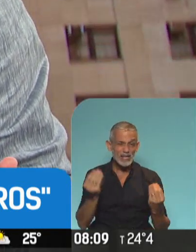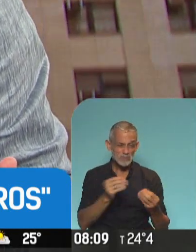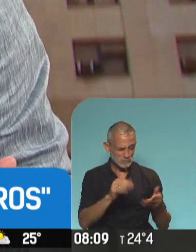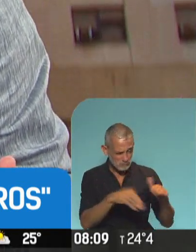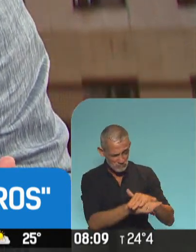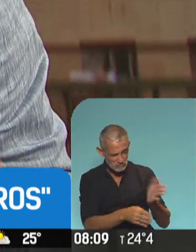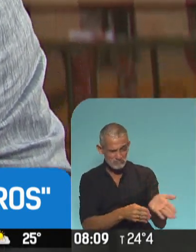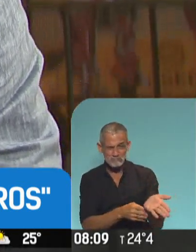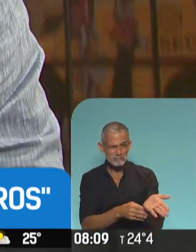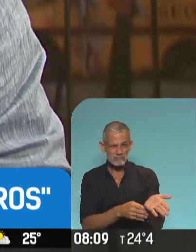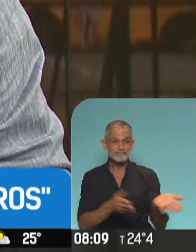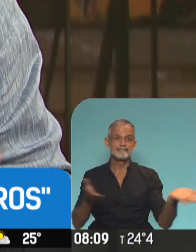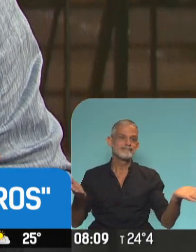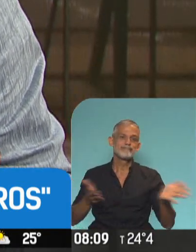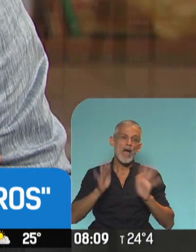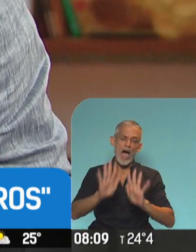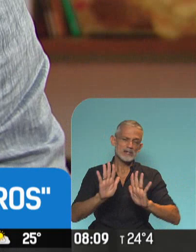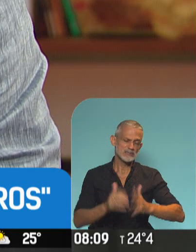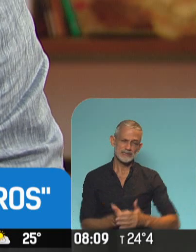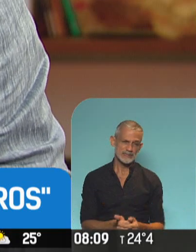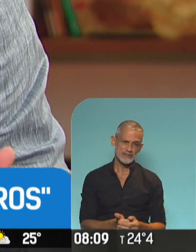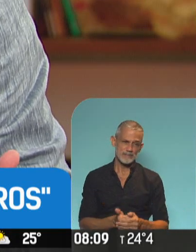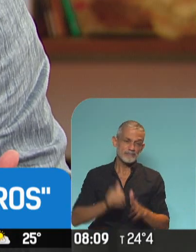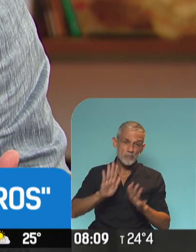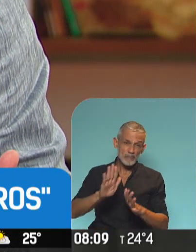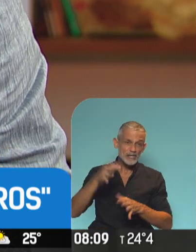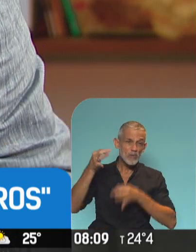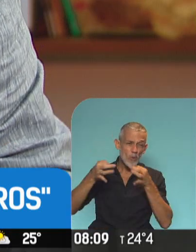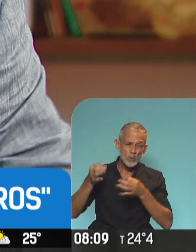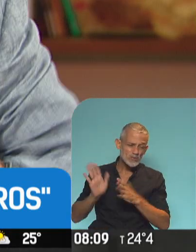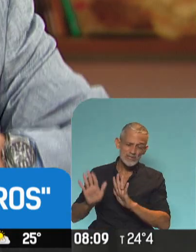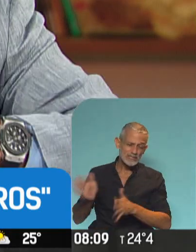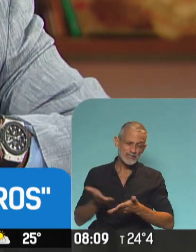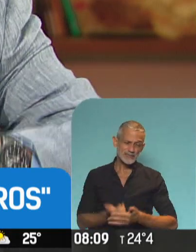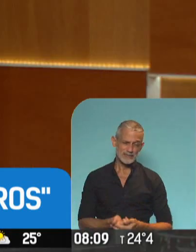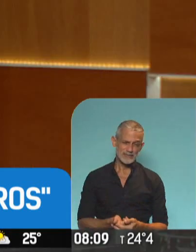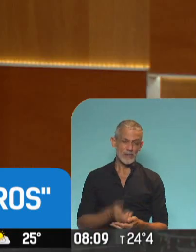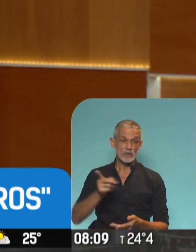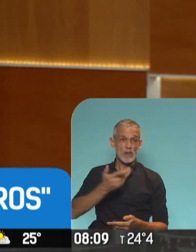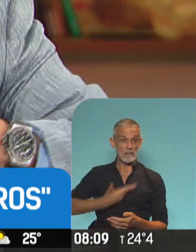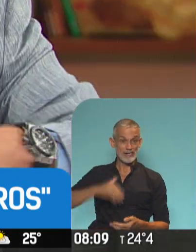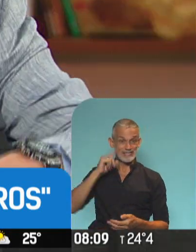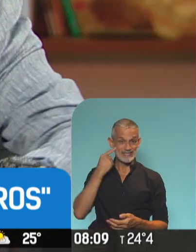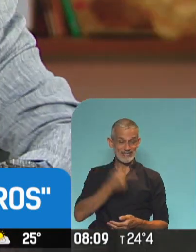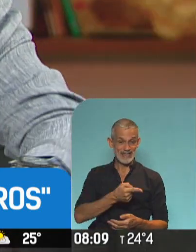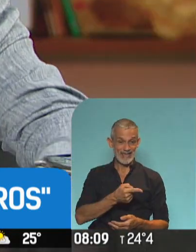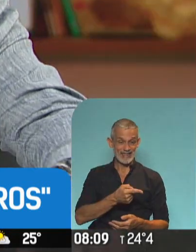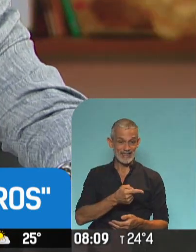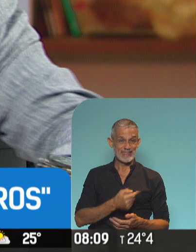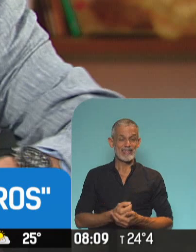mojado. O sea, es todo esto, es lo que va a pasar. Entonces, el presidente, si es que quiere